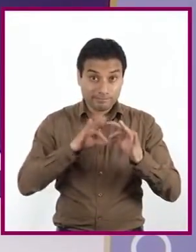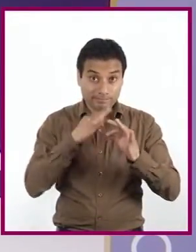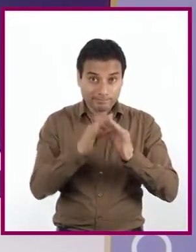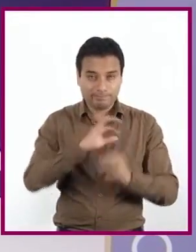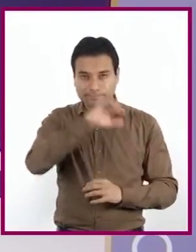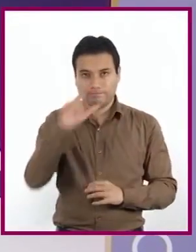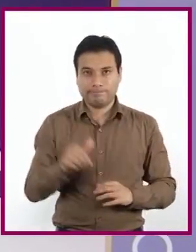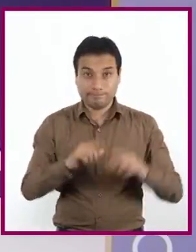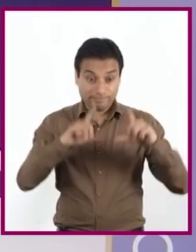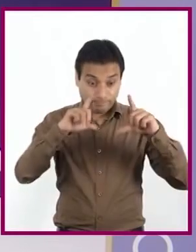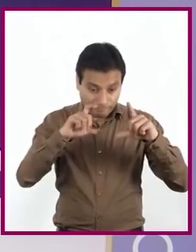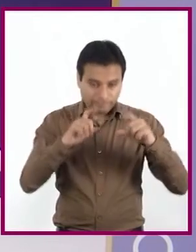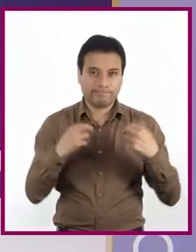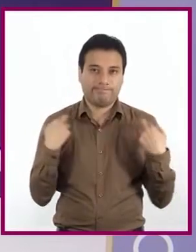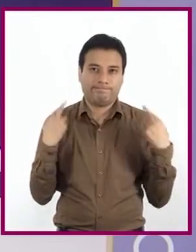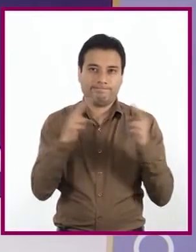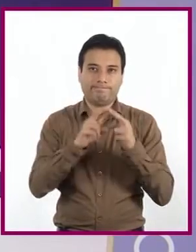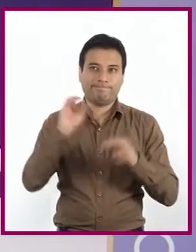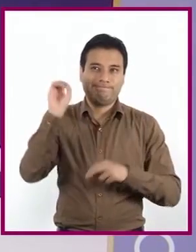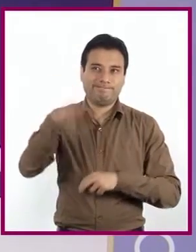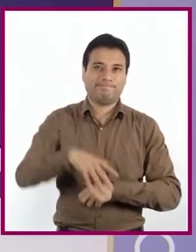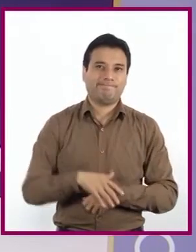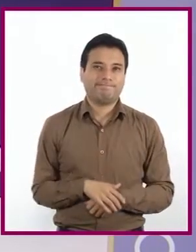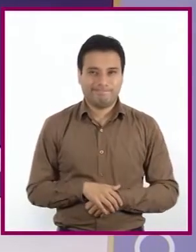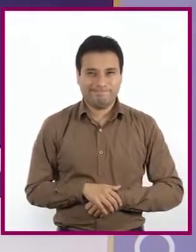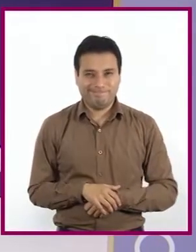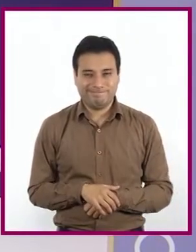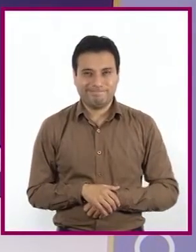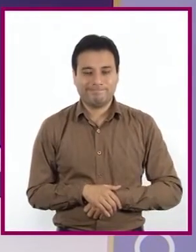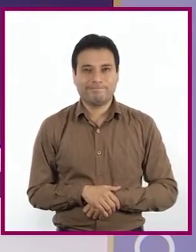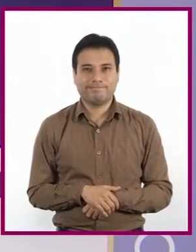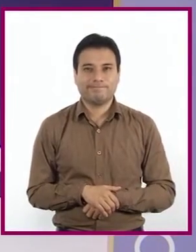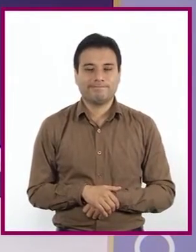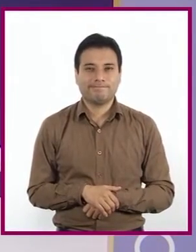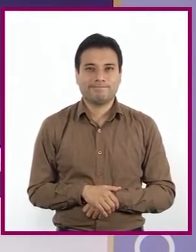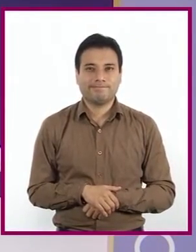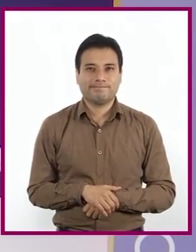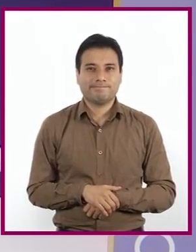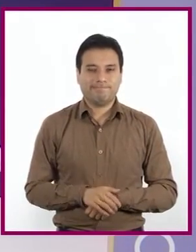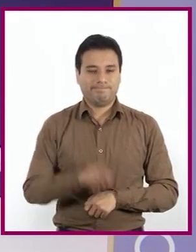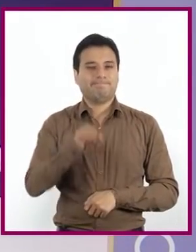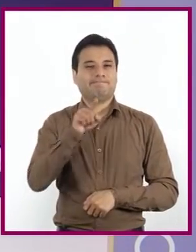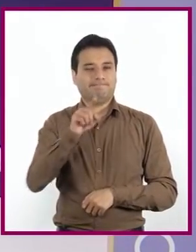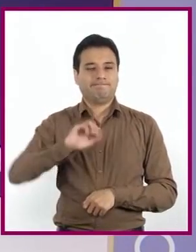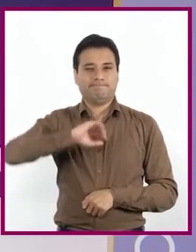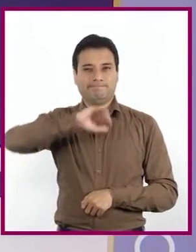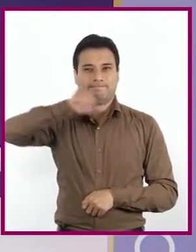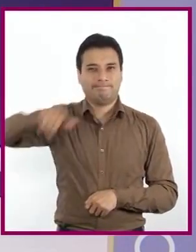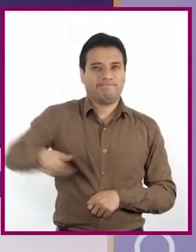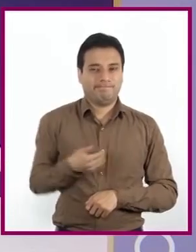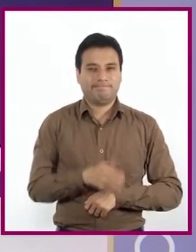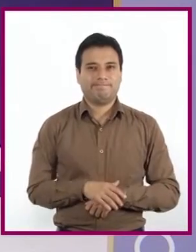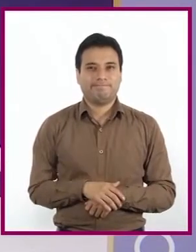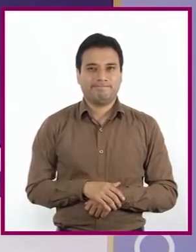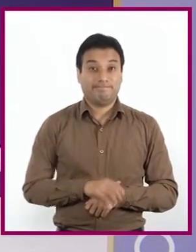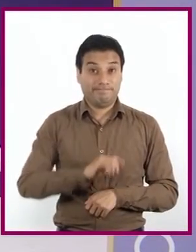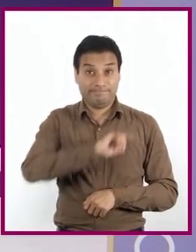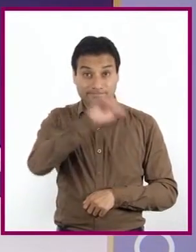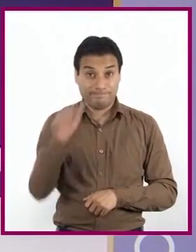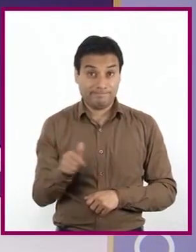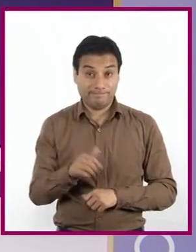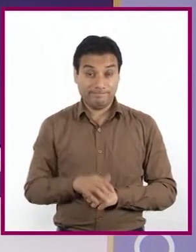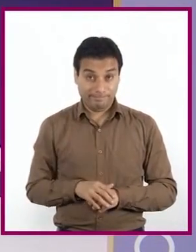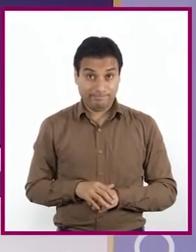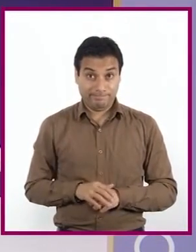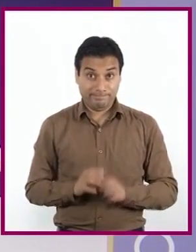profesora o profesor por el medio que hayan convenido y guárdenlo muy bien para entregarlo de forma